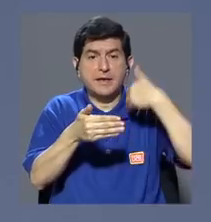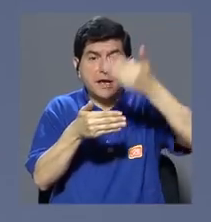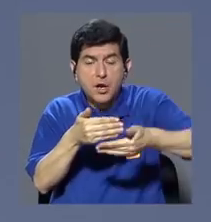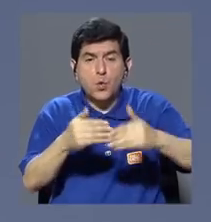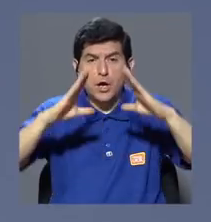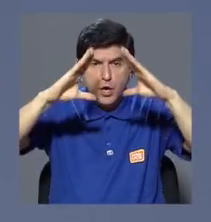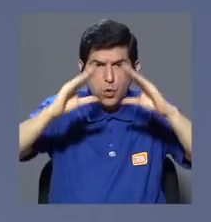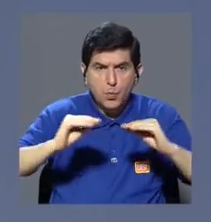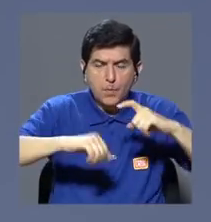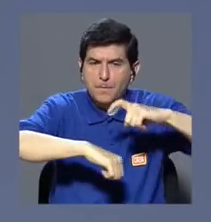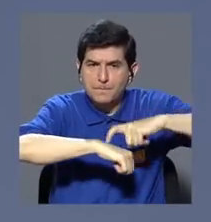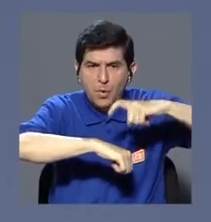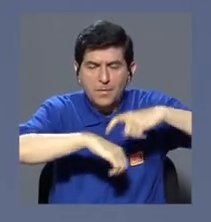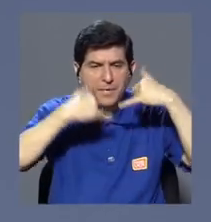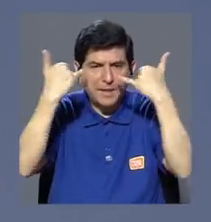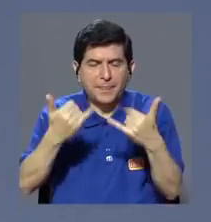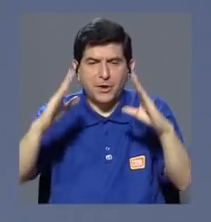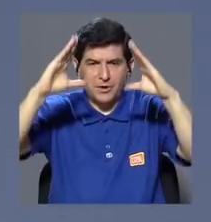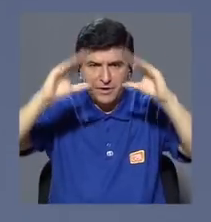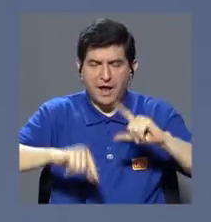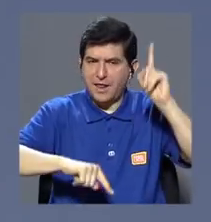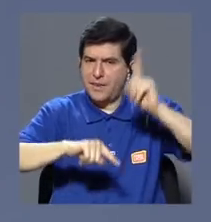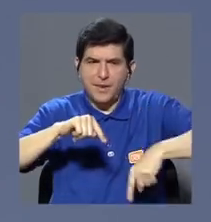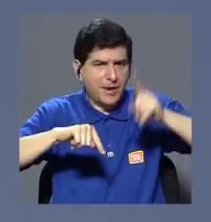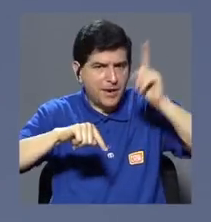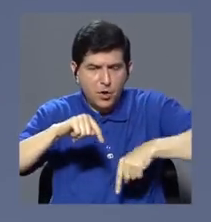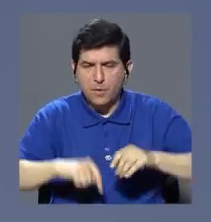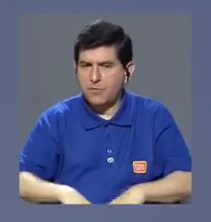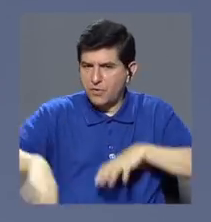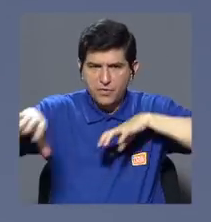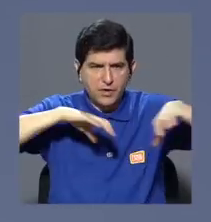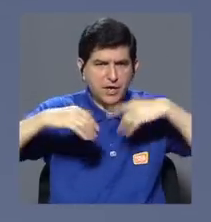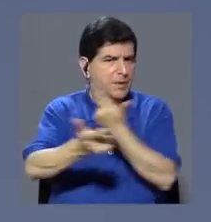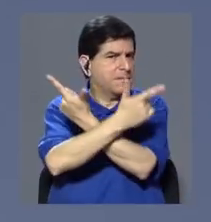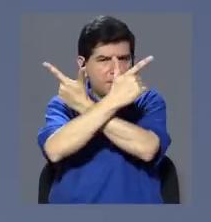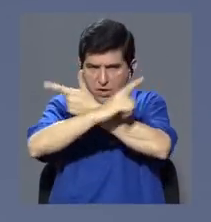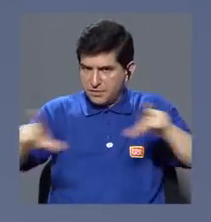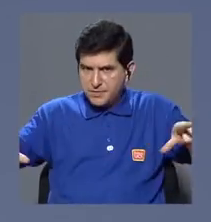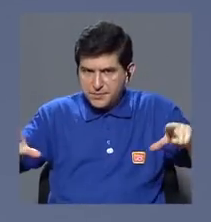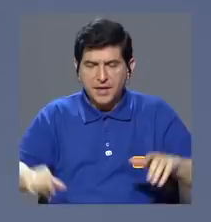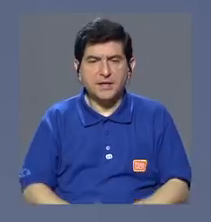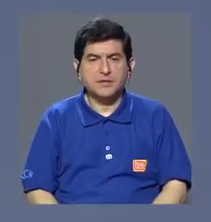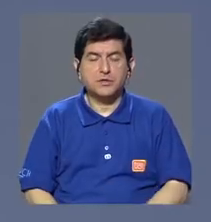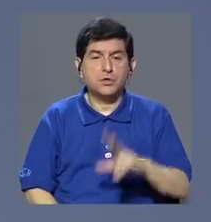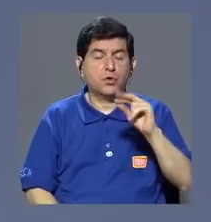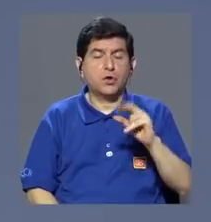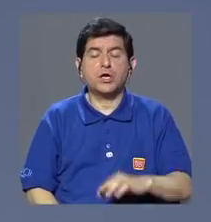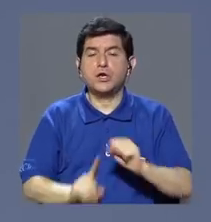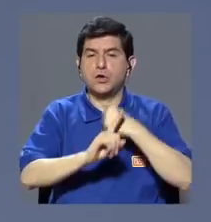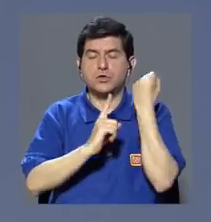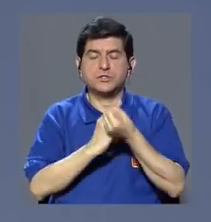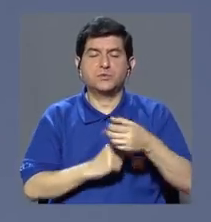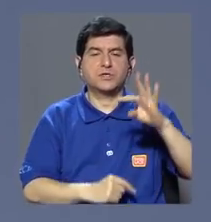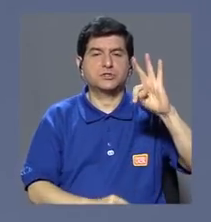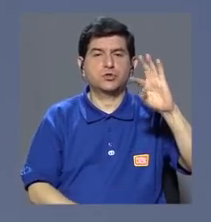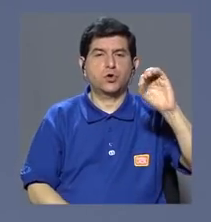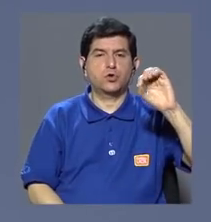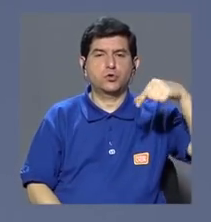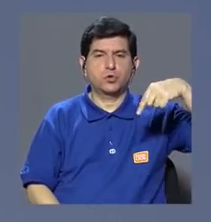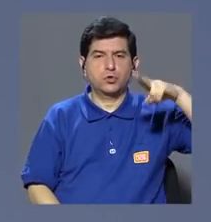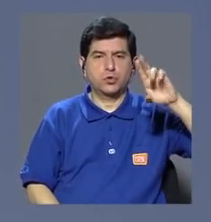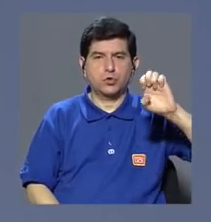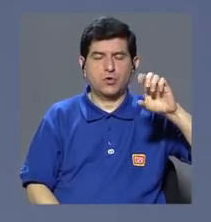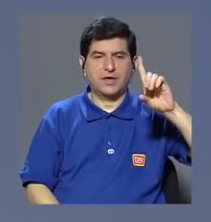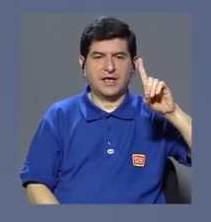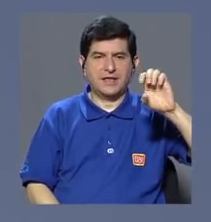hay un momento en la tarde en la que ya no podría transitar libremente y que aunque no hay toque de queda eso es una realidad que se vive comentar un poco